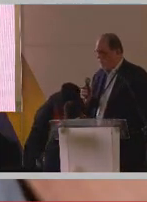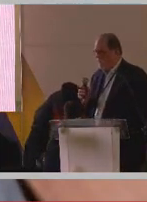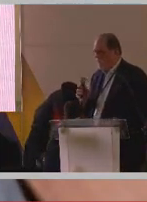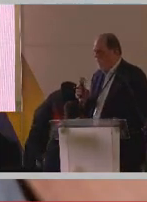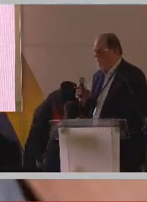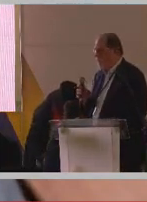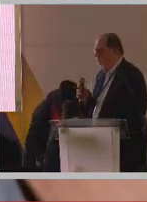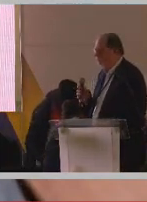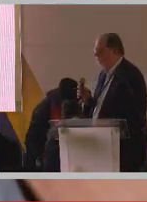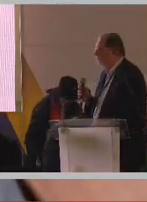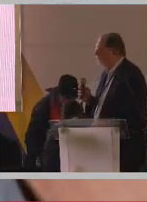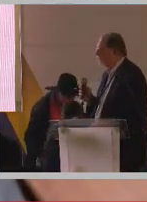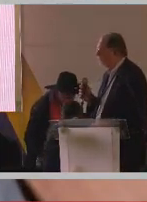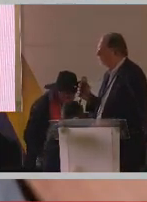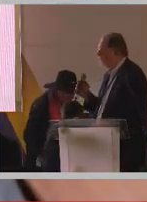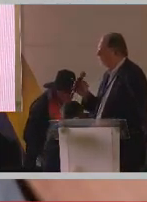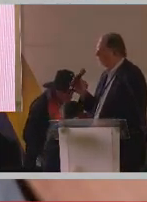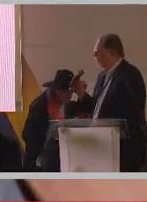international affairs.